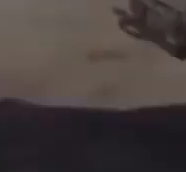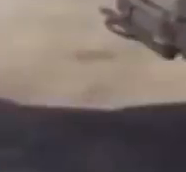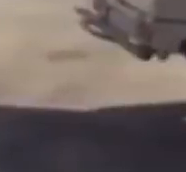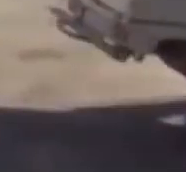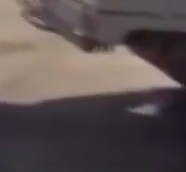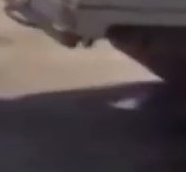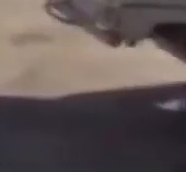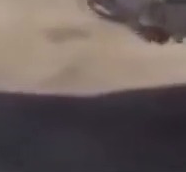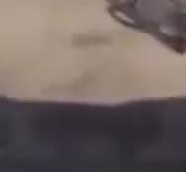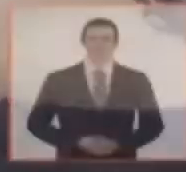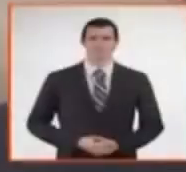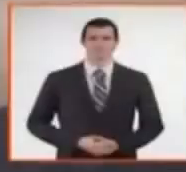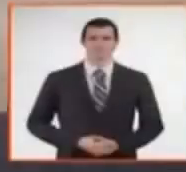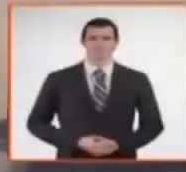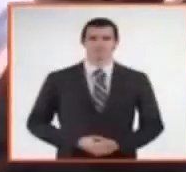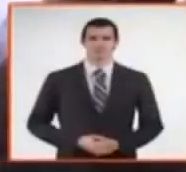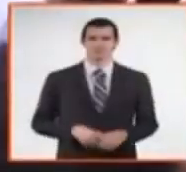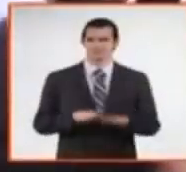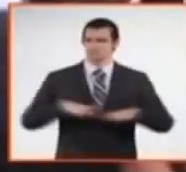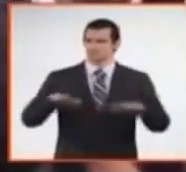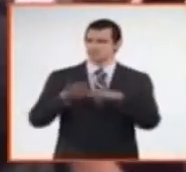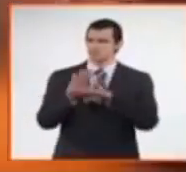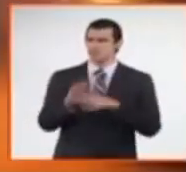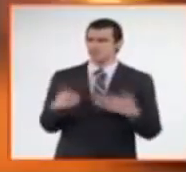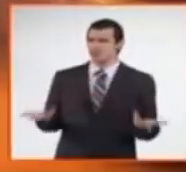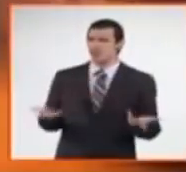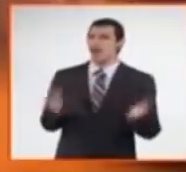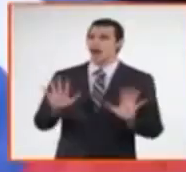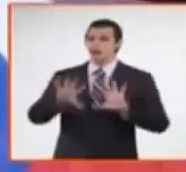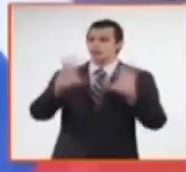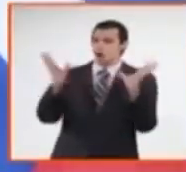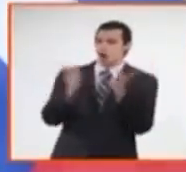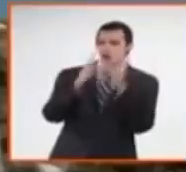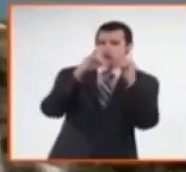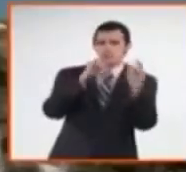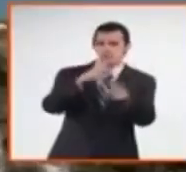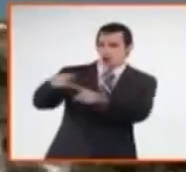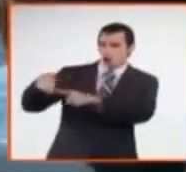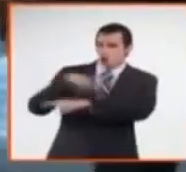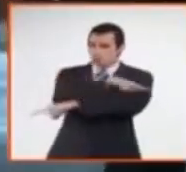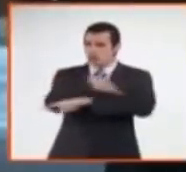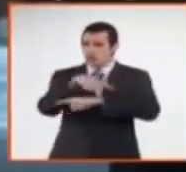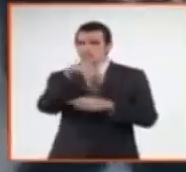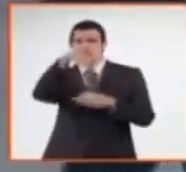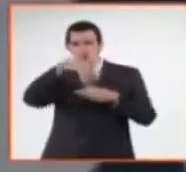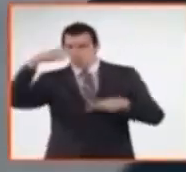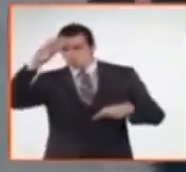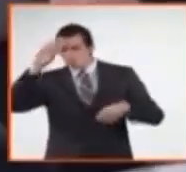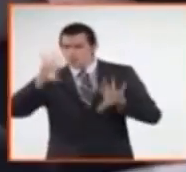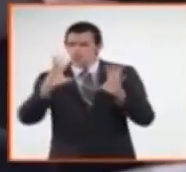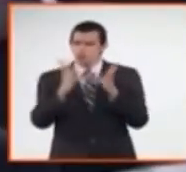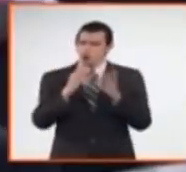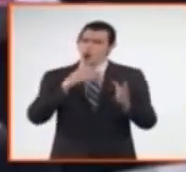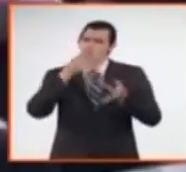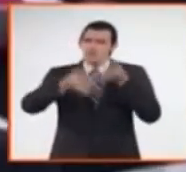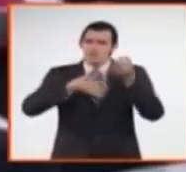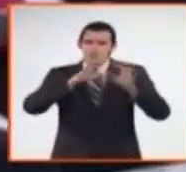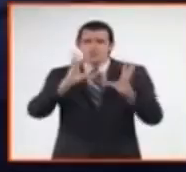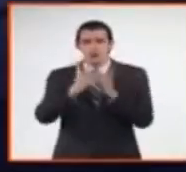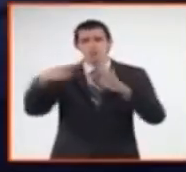un espacio para el análisis de los más importantes acontecimientos de cuba y el resto del mundo